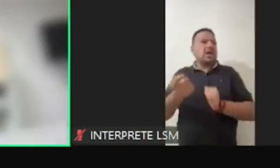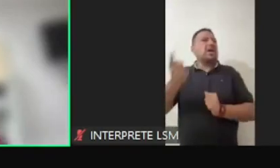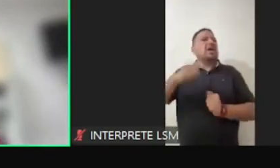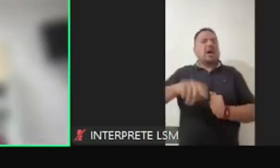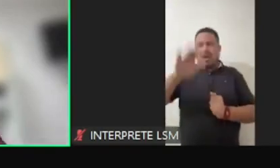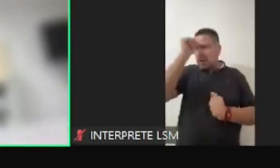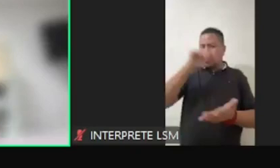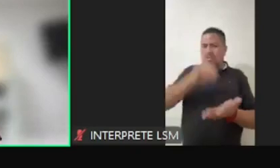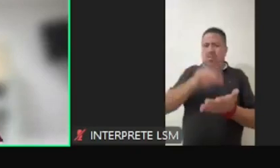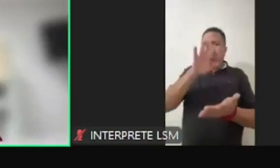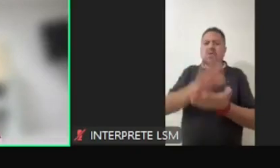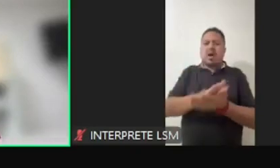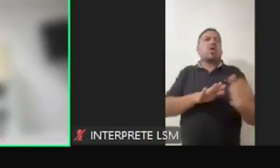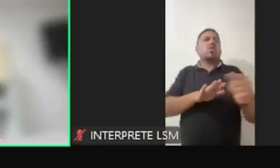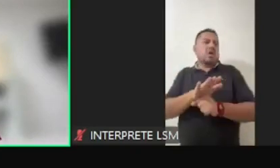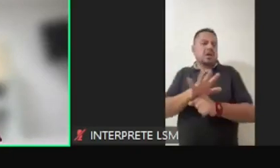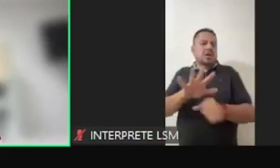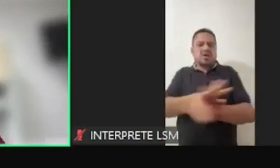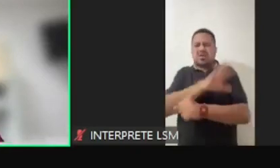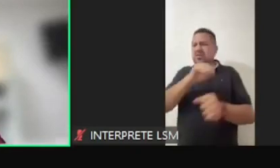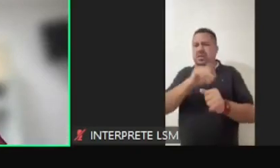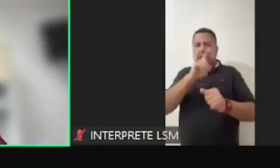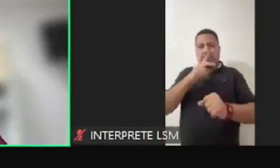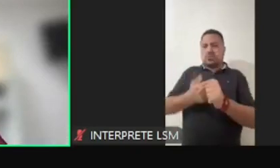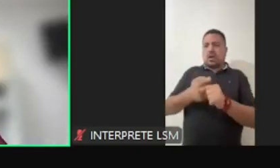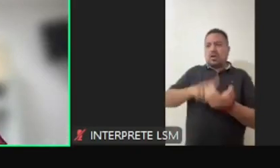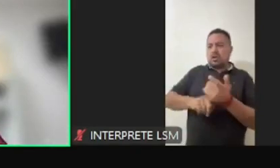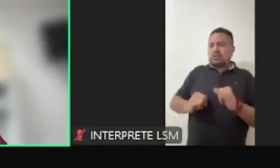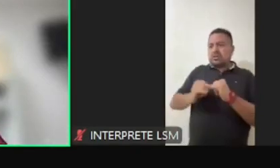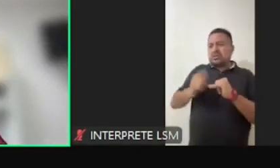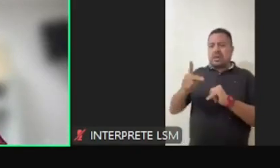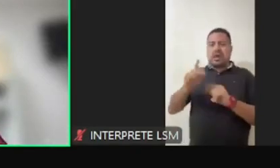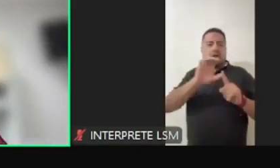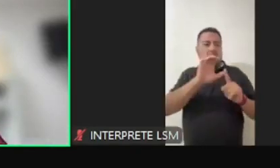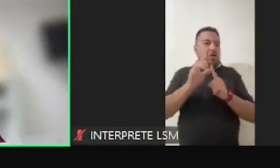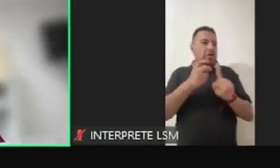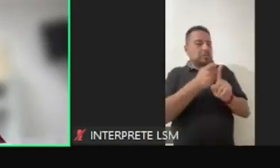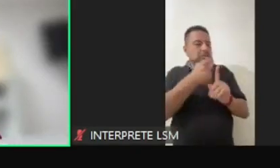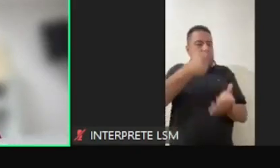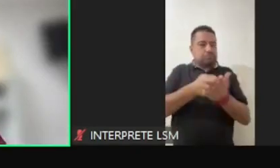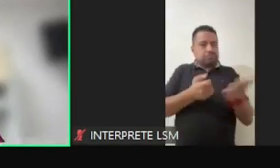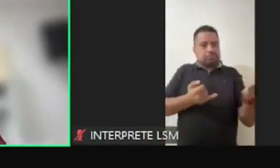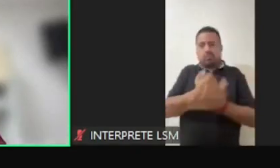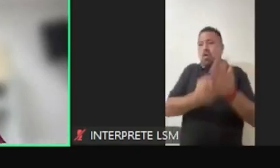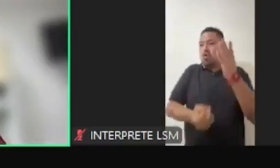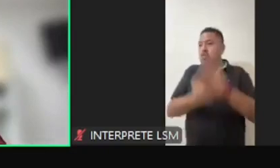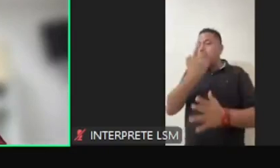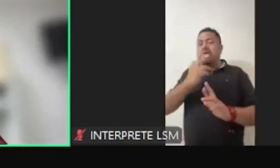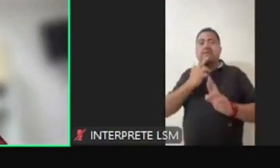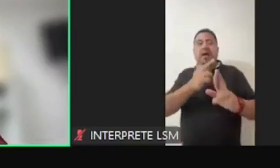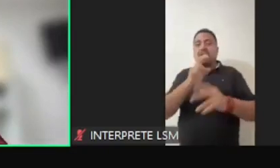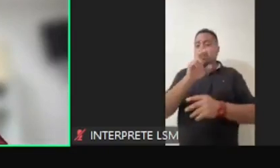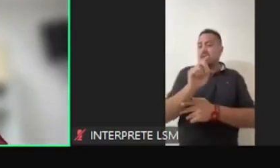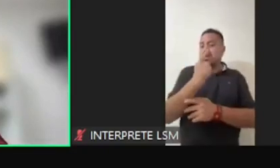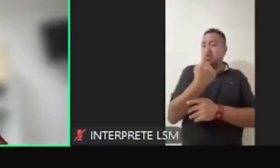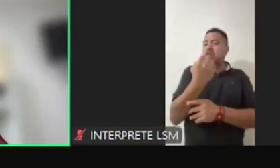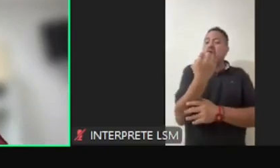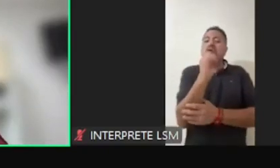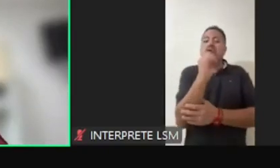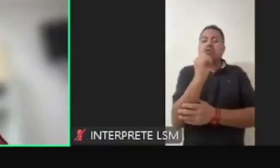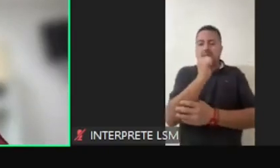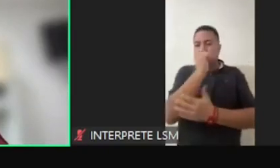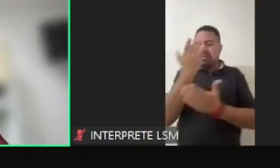acuerdo plenario y en plenitud de jurisdicción dicha comisión ha emitido una nueva resolución el 31 de octubre en el